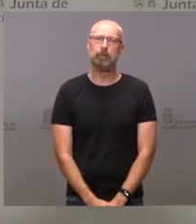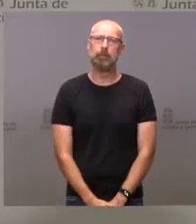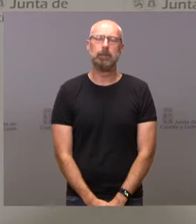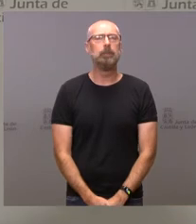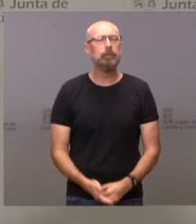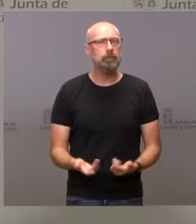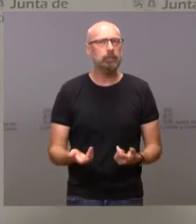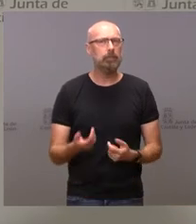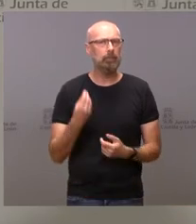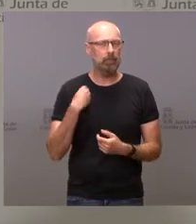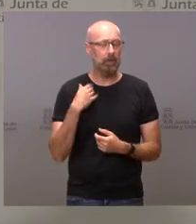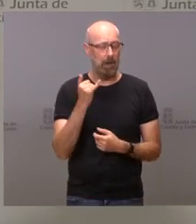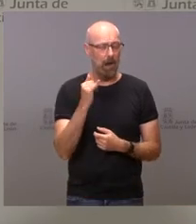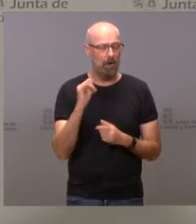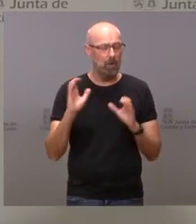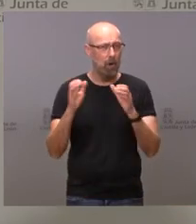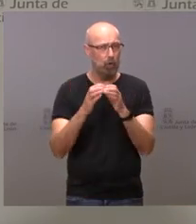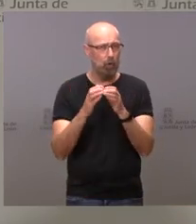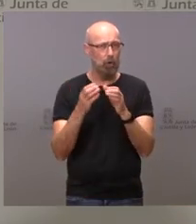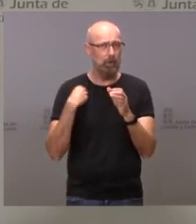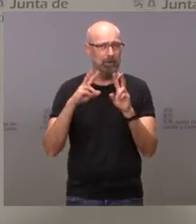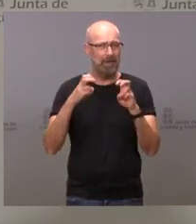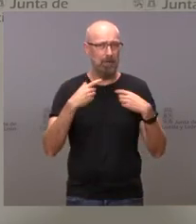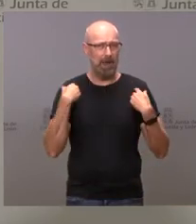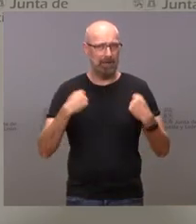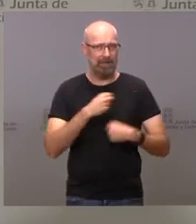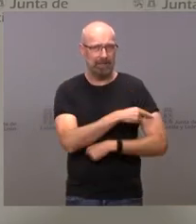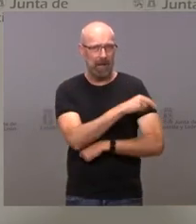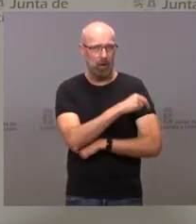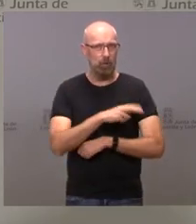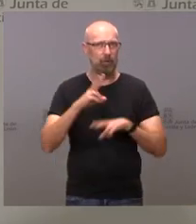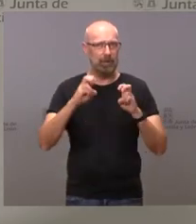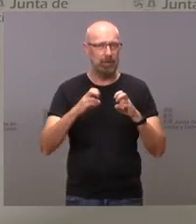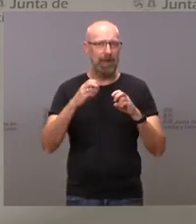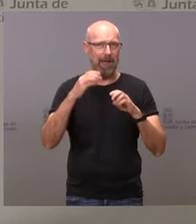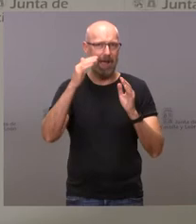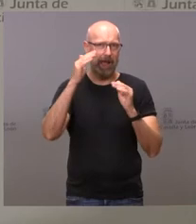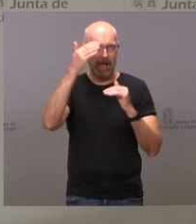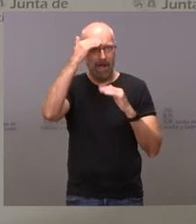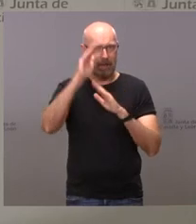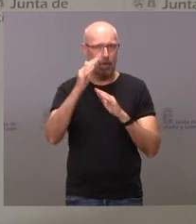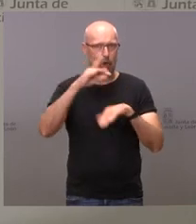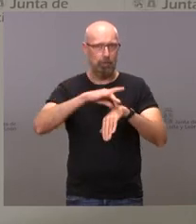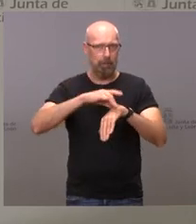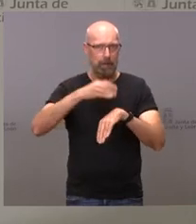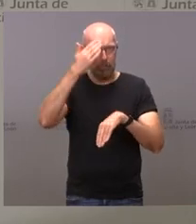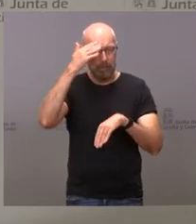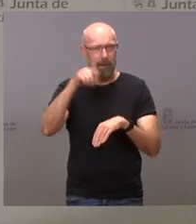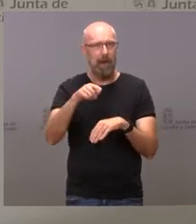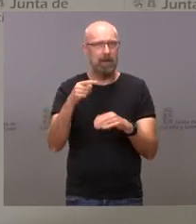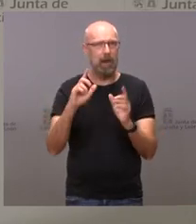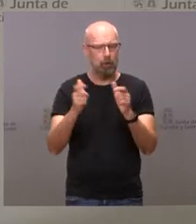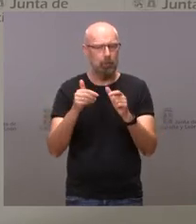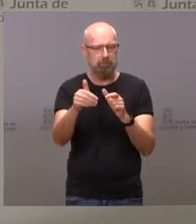Precisamente hay una reunión del Interterritorial de Salud sobre la reforma de la atención primaria. No sé si de ahí piensa que puede salir también algún tipo